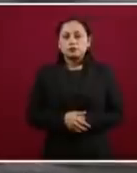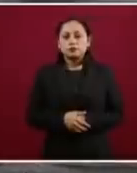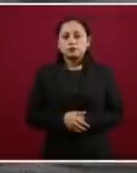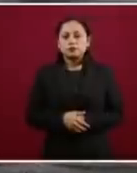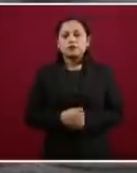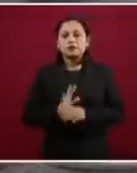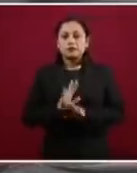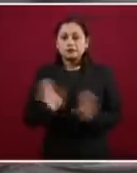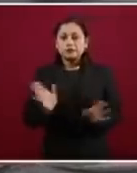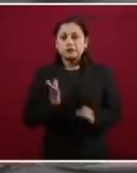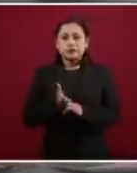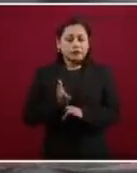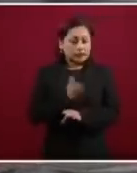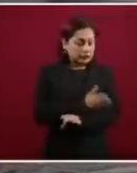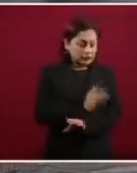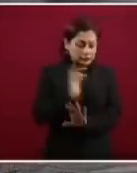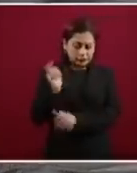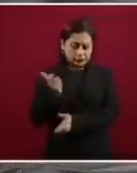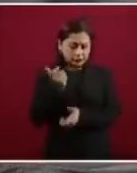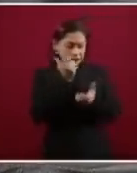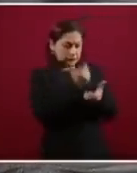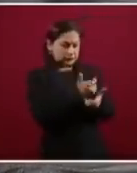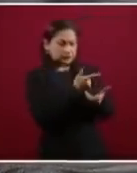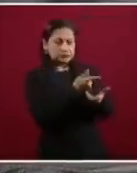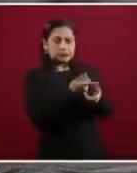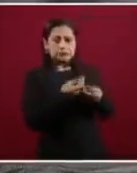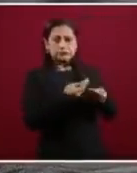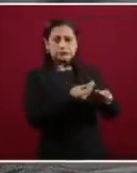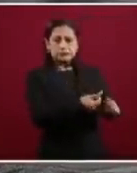invertido dinero del presupuesto, que es dinero del pueblo.